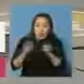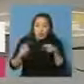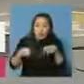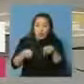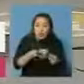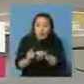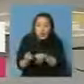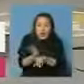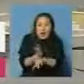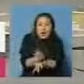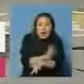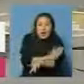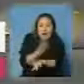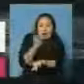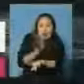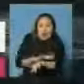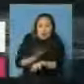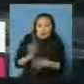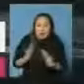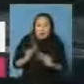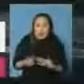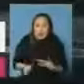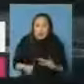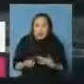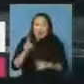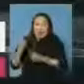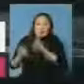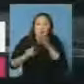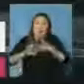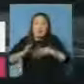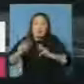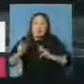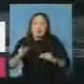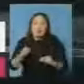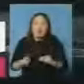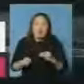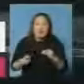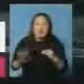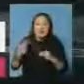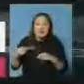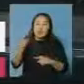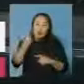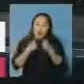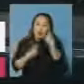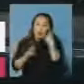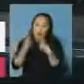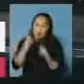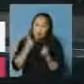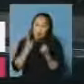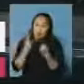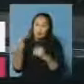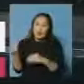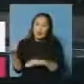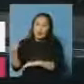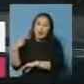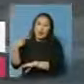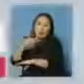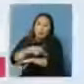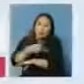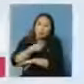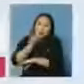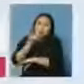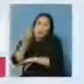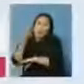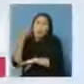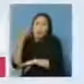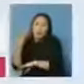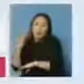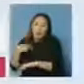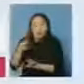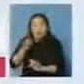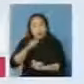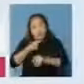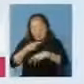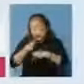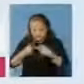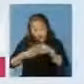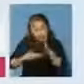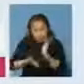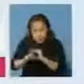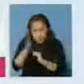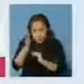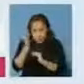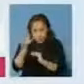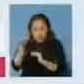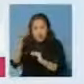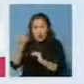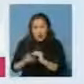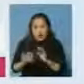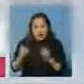nos entregaron los años anteriores. De alguna manera están manejando la cantidad que entregan a las estaciones. No, la venta se mantiene, hay